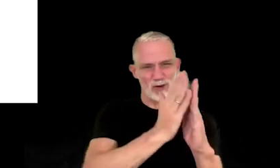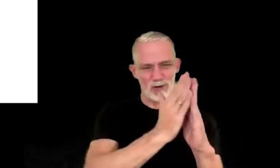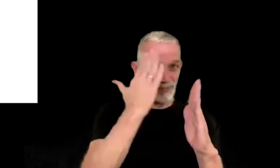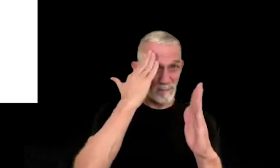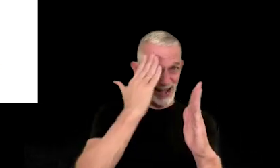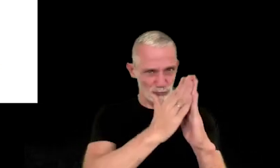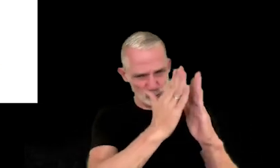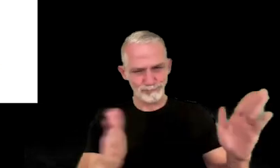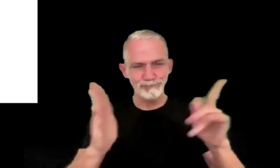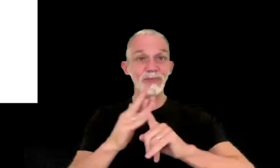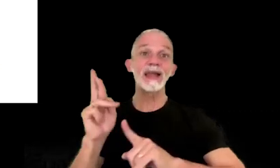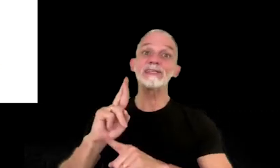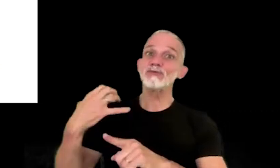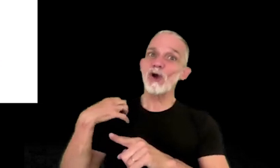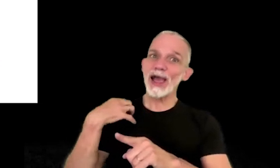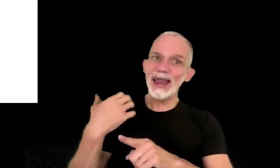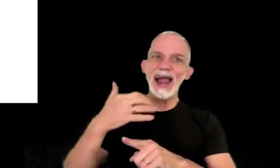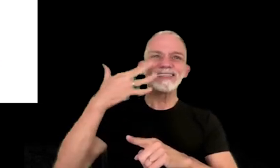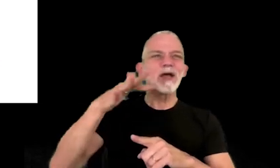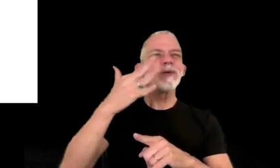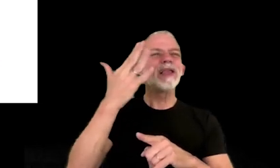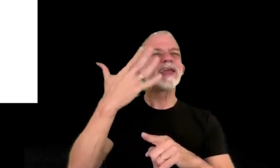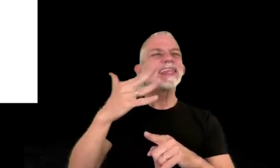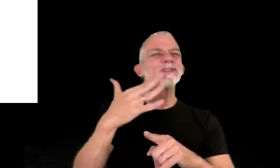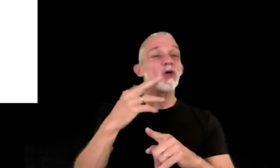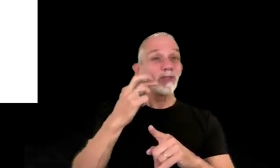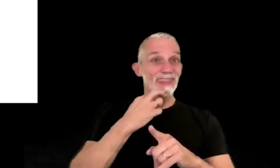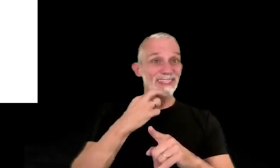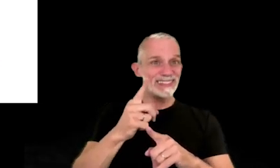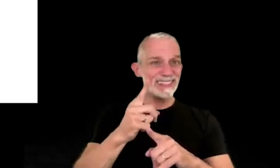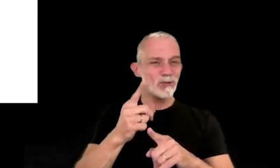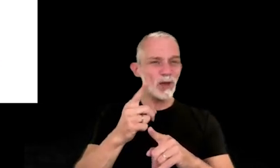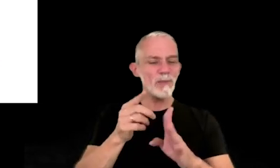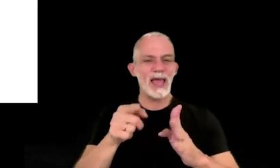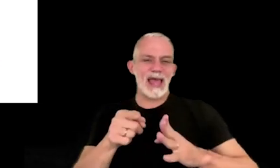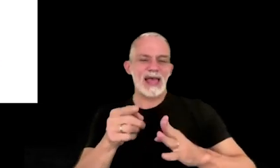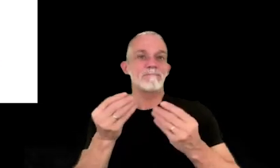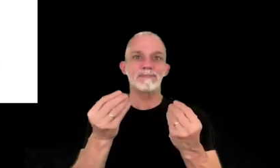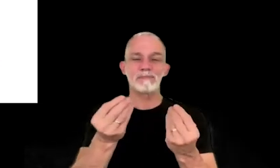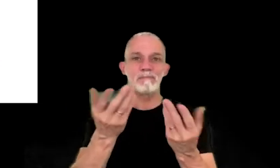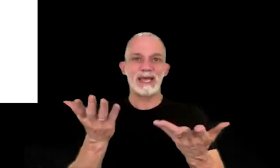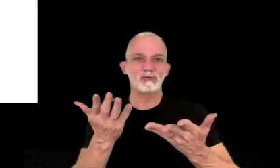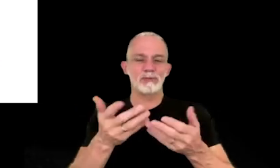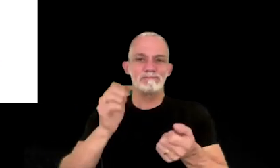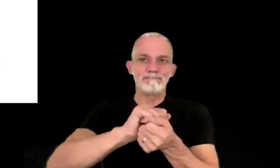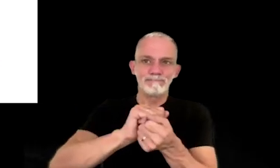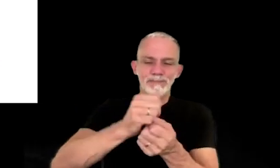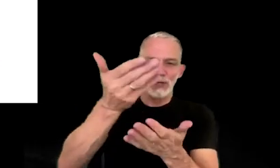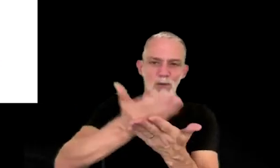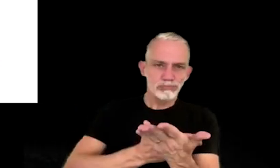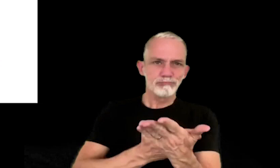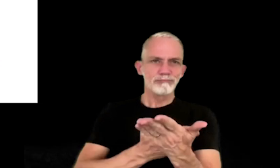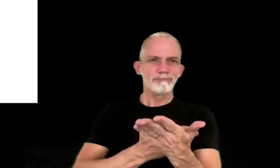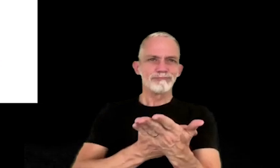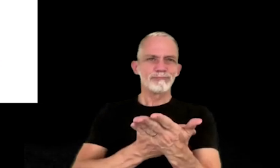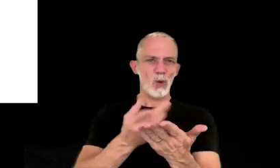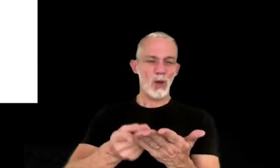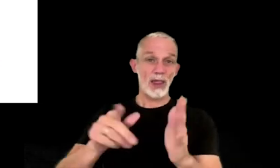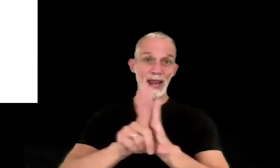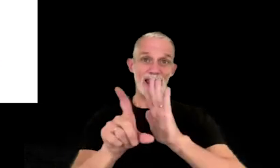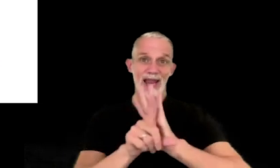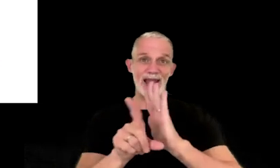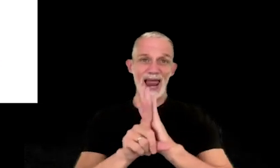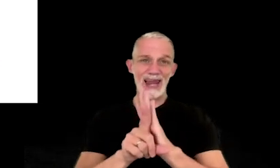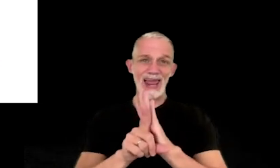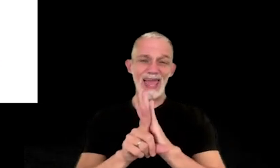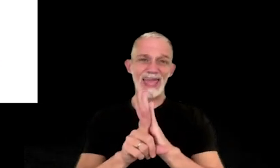resolución general 5519, frente a la publicación de la ley de